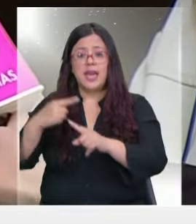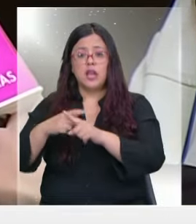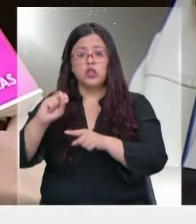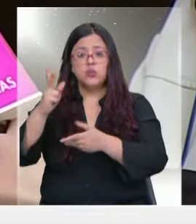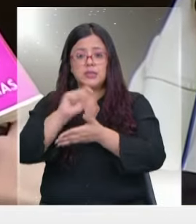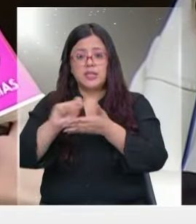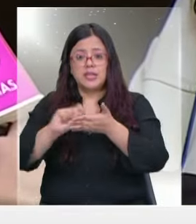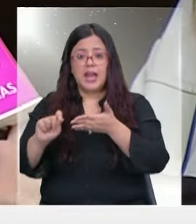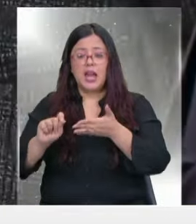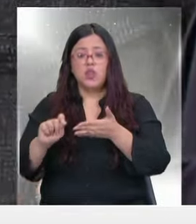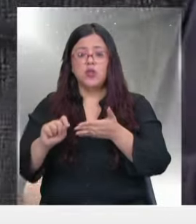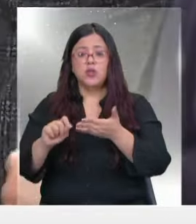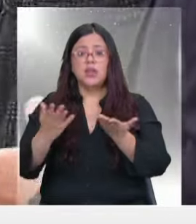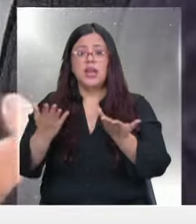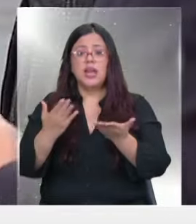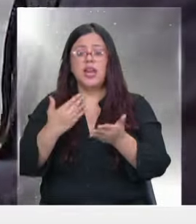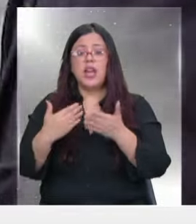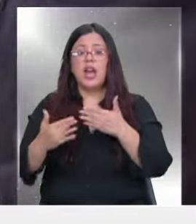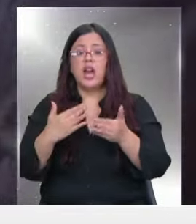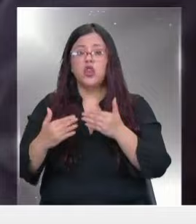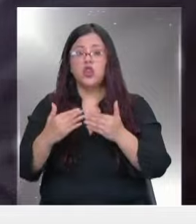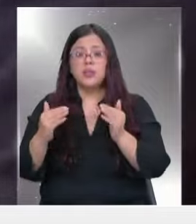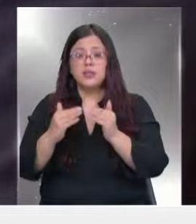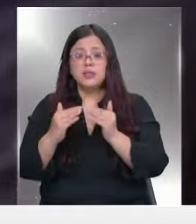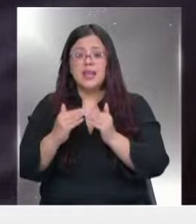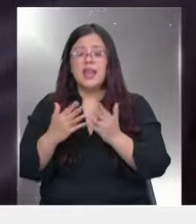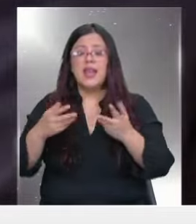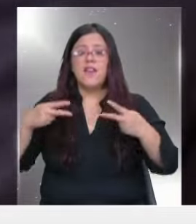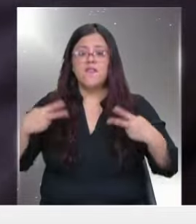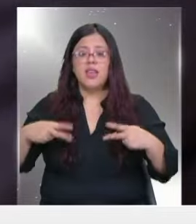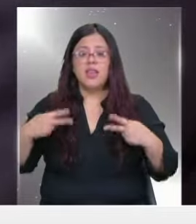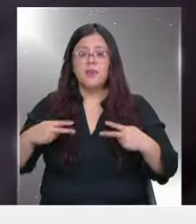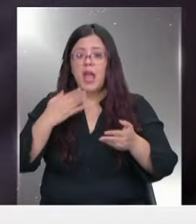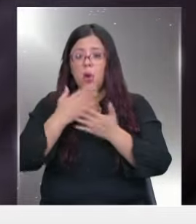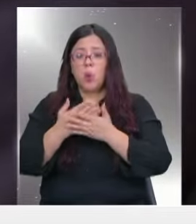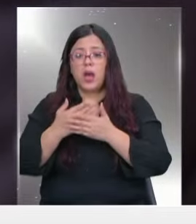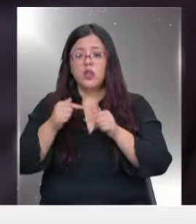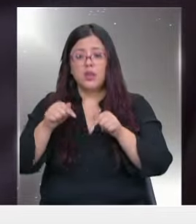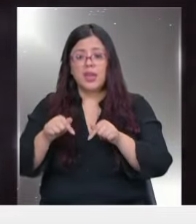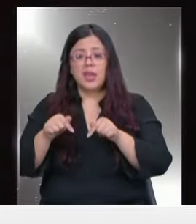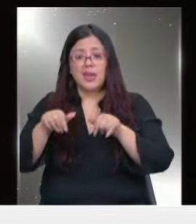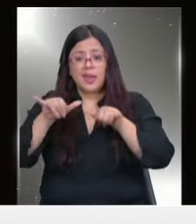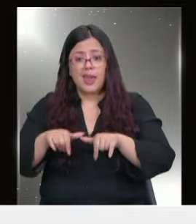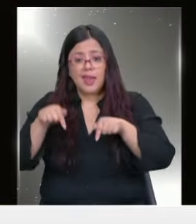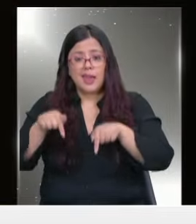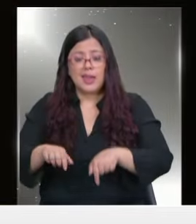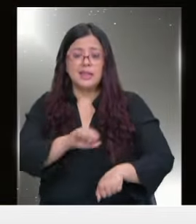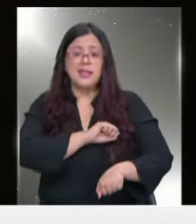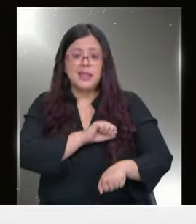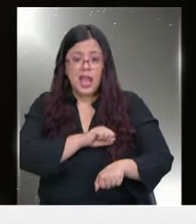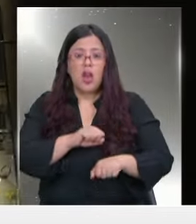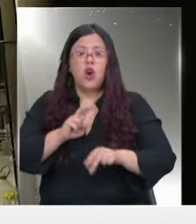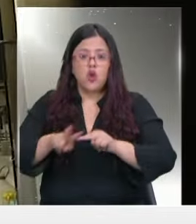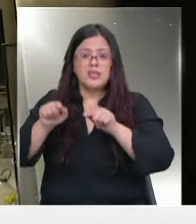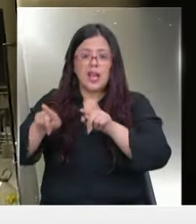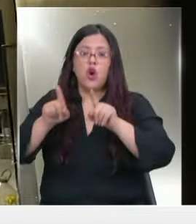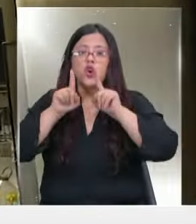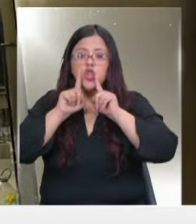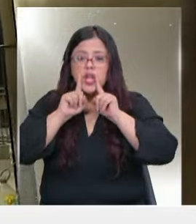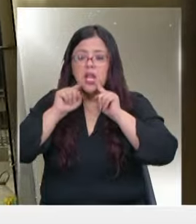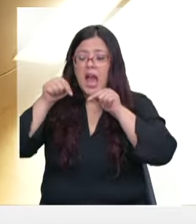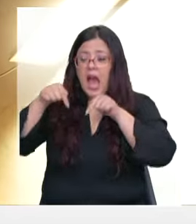domicilio en Viña del Mar y cuando se queda en Santiago, lo hace en ese hotel. Hasta ahora no